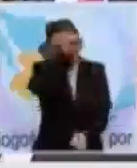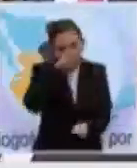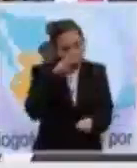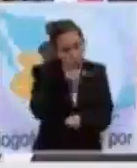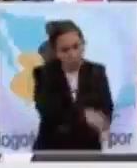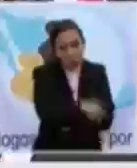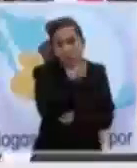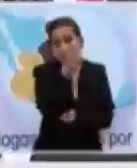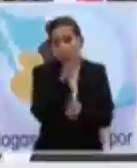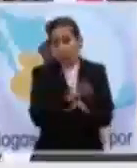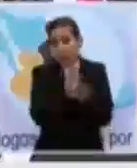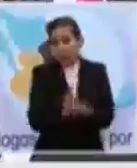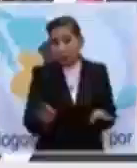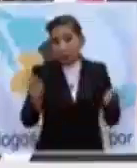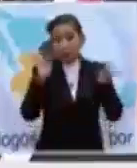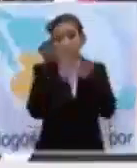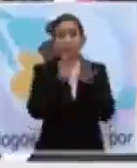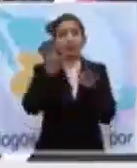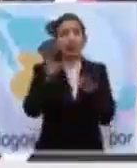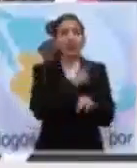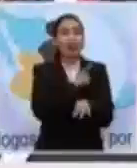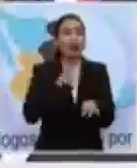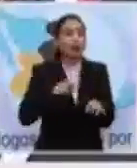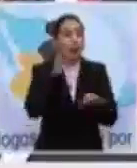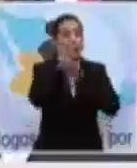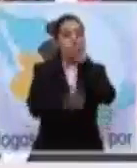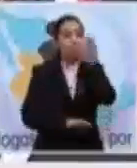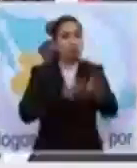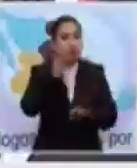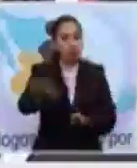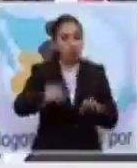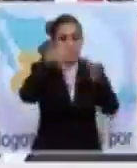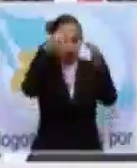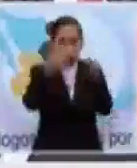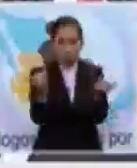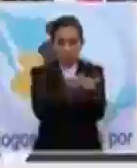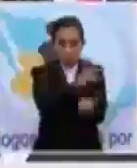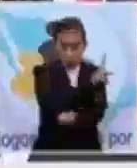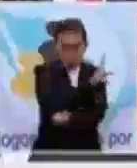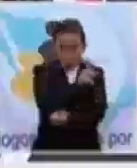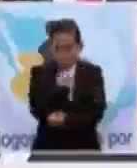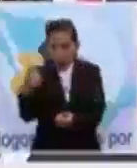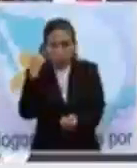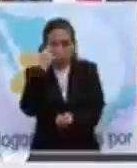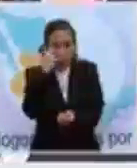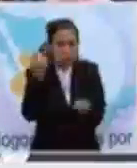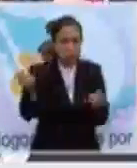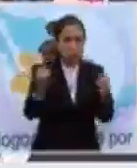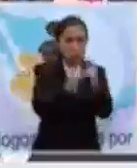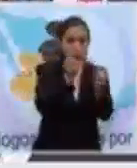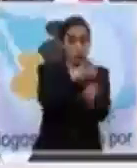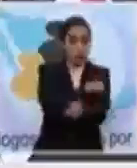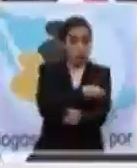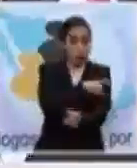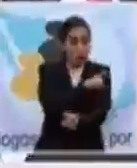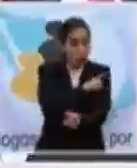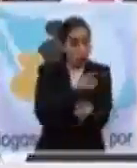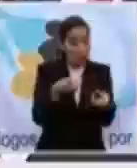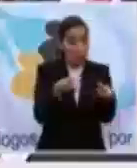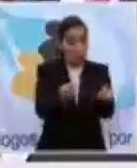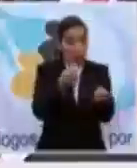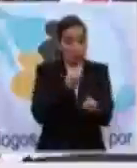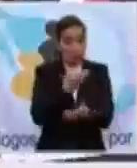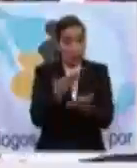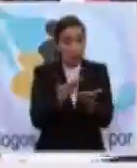Pues contienen principalmente lo que debe de prestarse en forma uniforme en cualquier institución que uno estuviera, la calidad